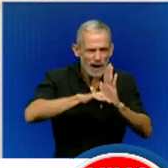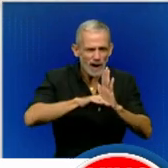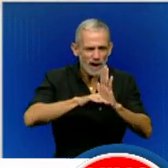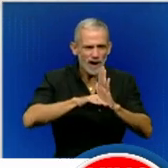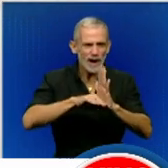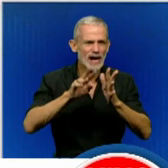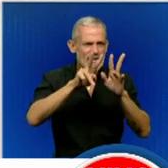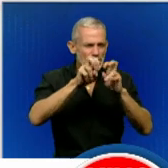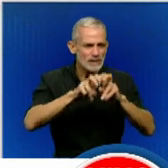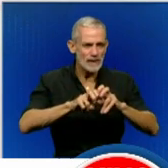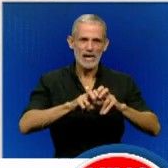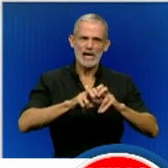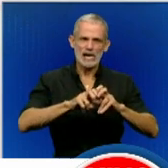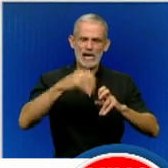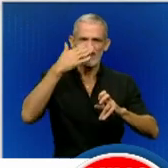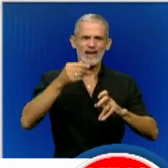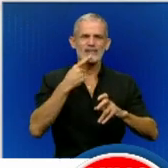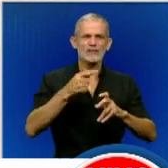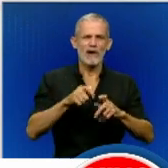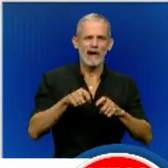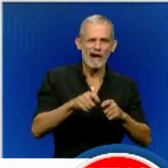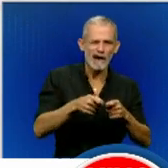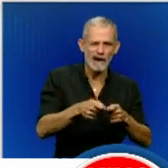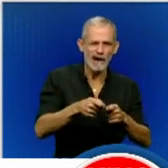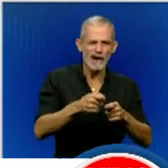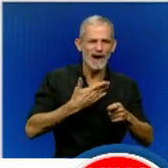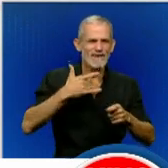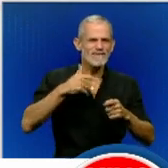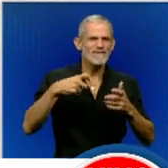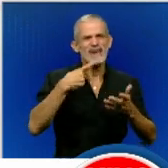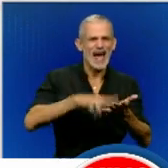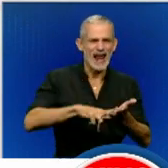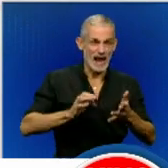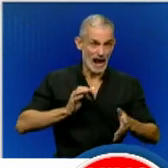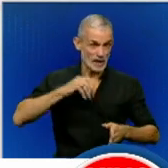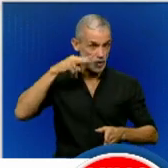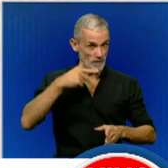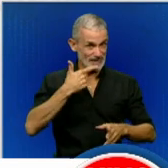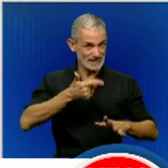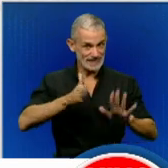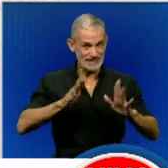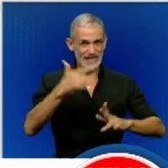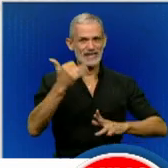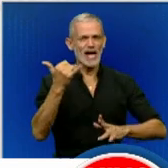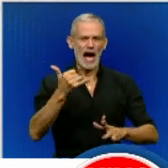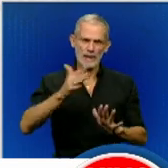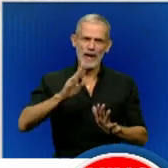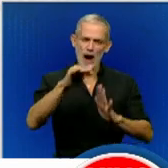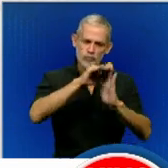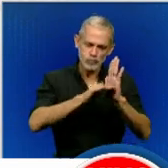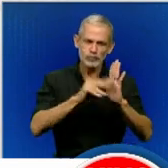tenía terminó llamándose el apriete fiscal en el año 2017 tenía contenidos que